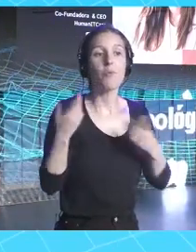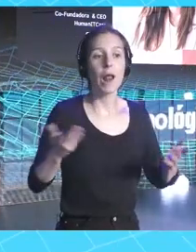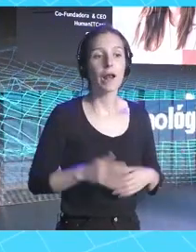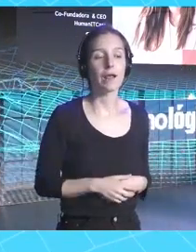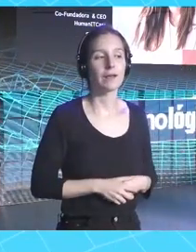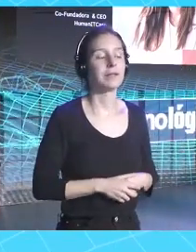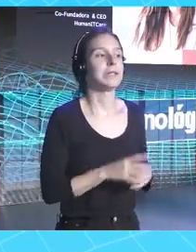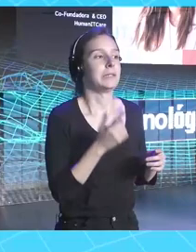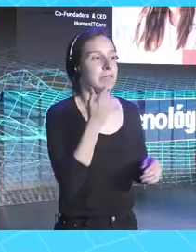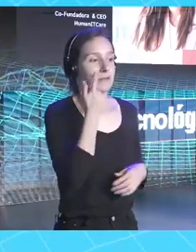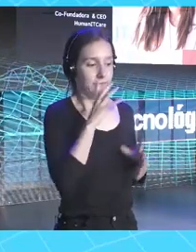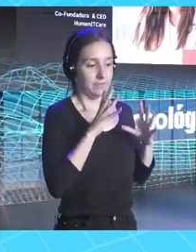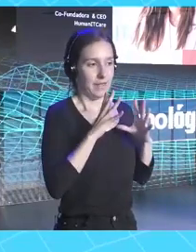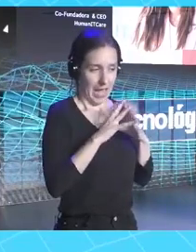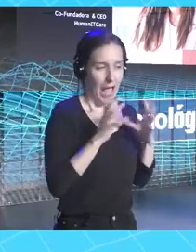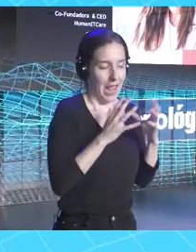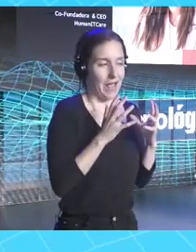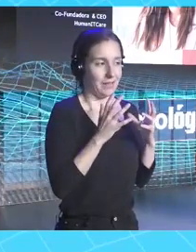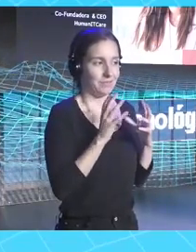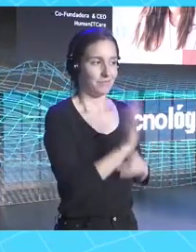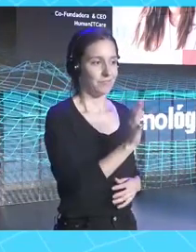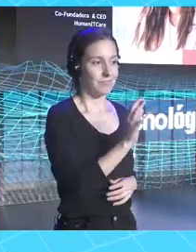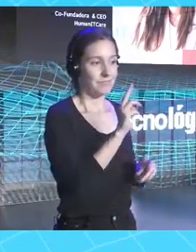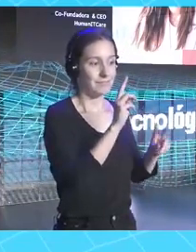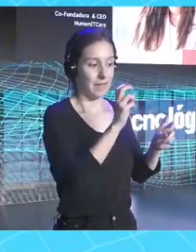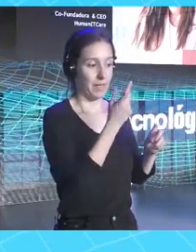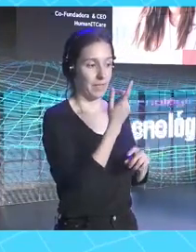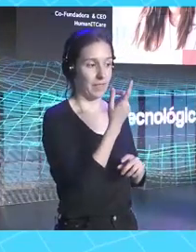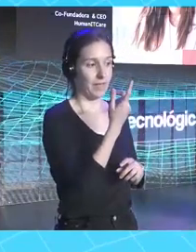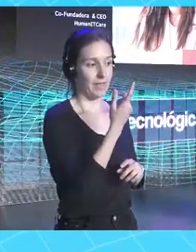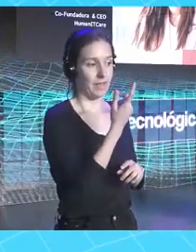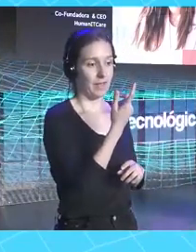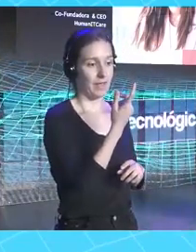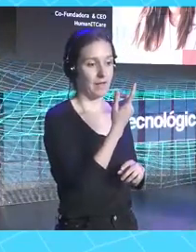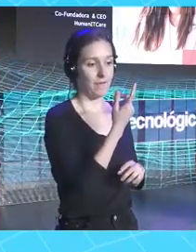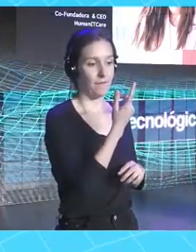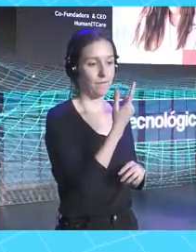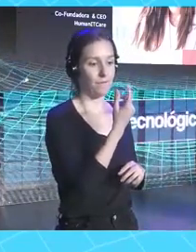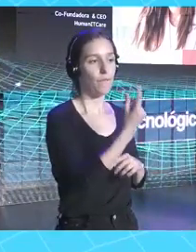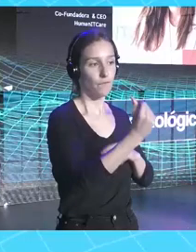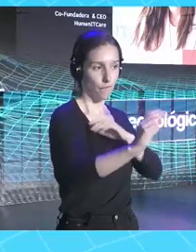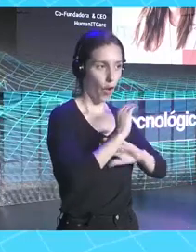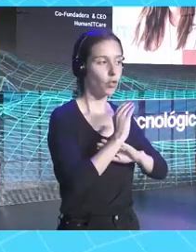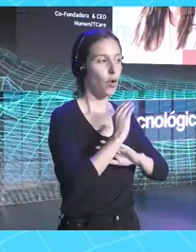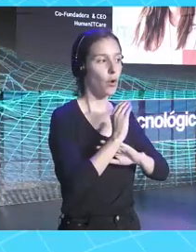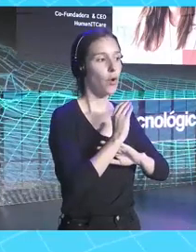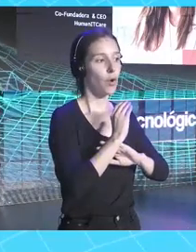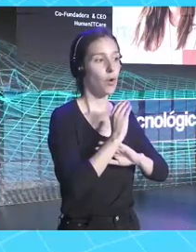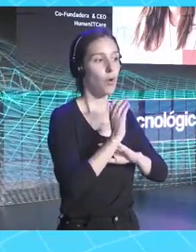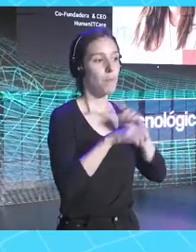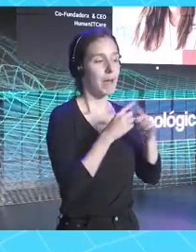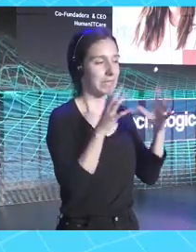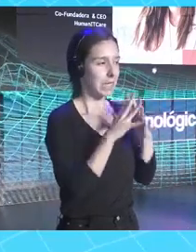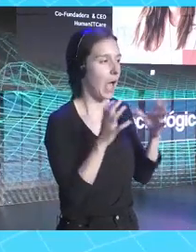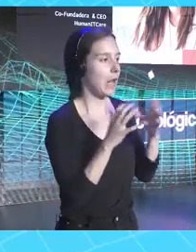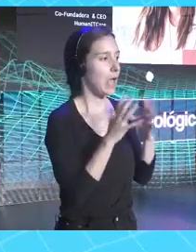son ambiciosos porque con la parte sobre todo de Pues de los fondos que con el que estamos no y con las ambiciones que tenemos pues